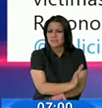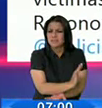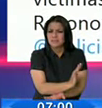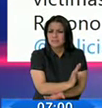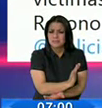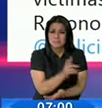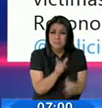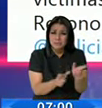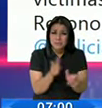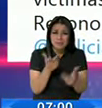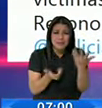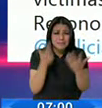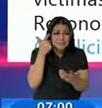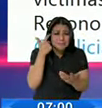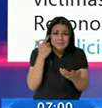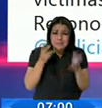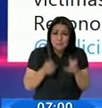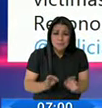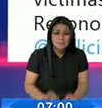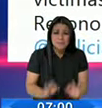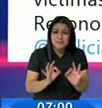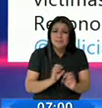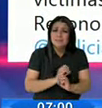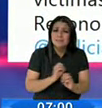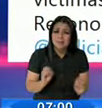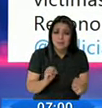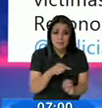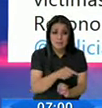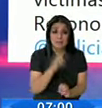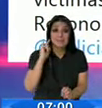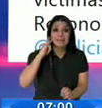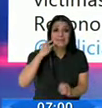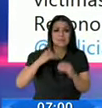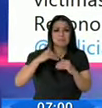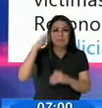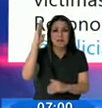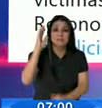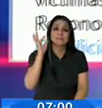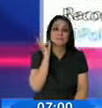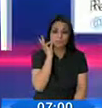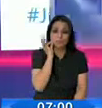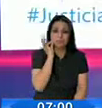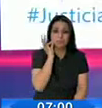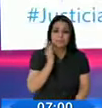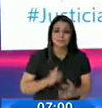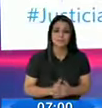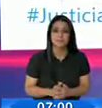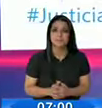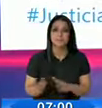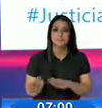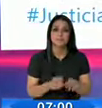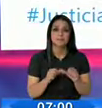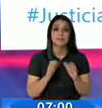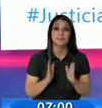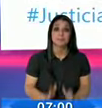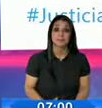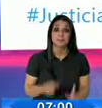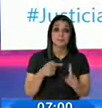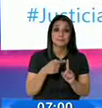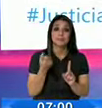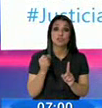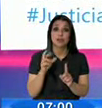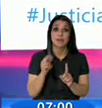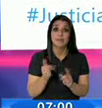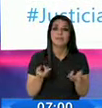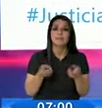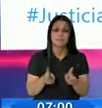parecen haber perdido la humanidad y donde las víctimas en su mayoría son mujeres y niñas. La legisladora Soledad Buendía,